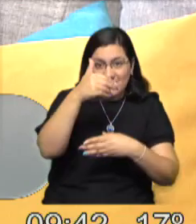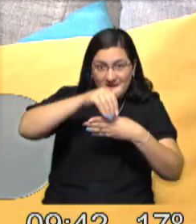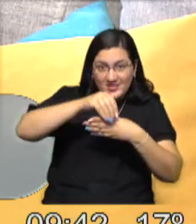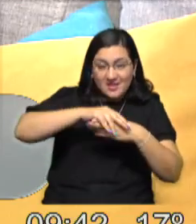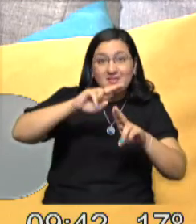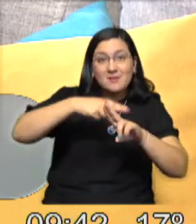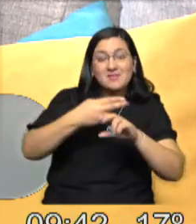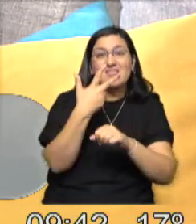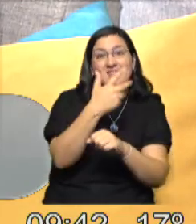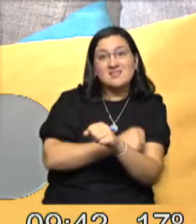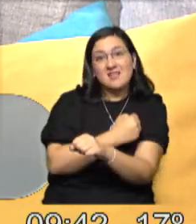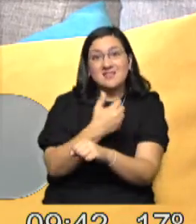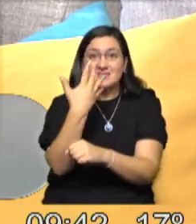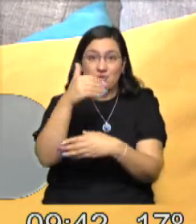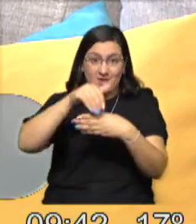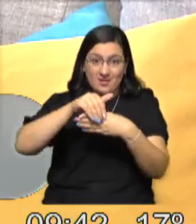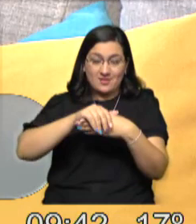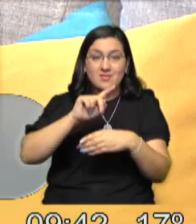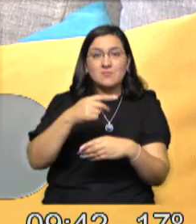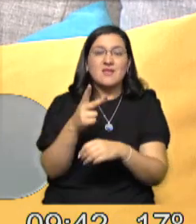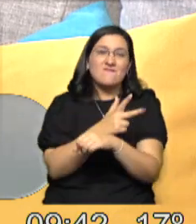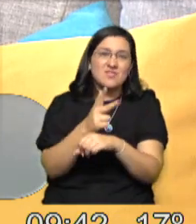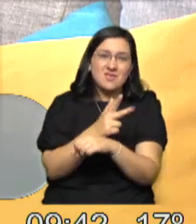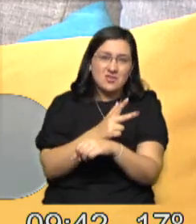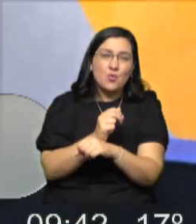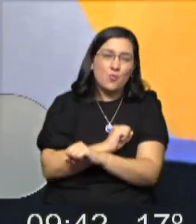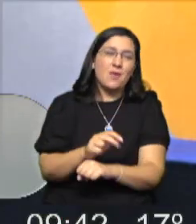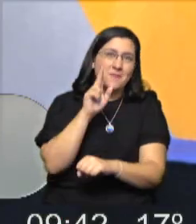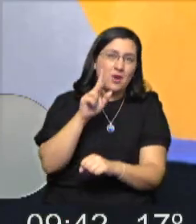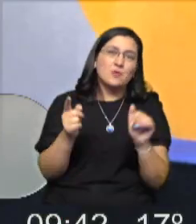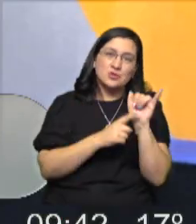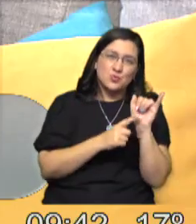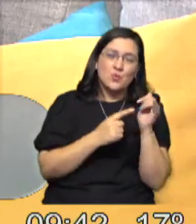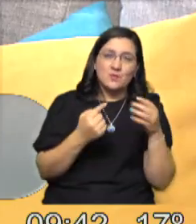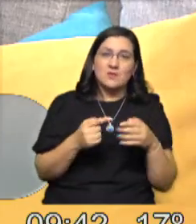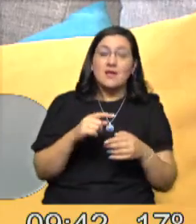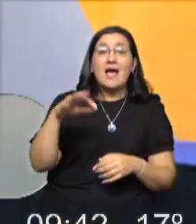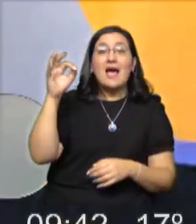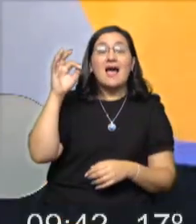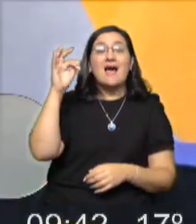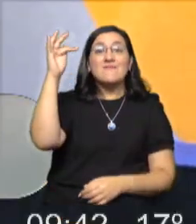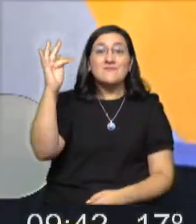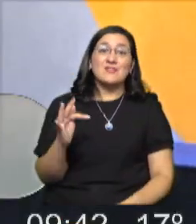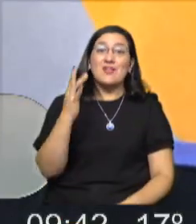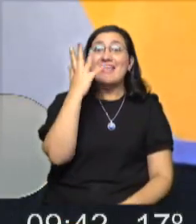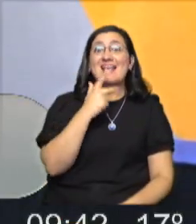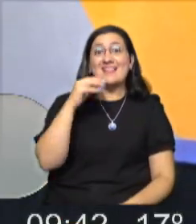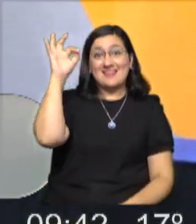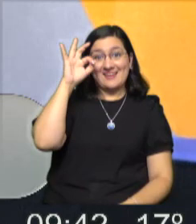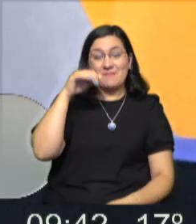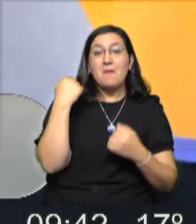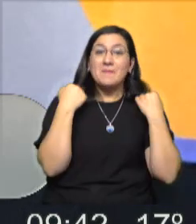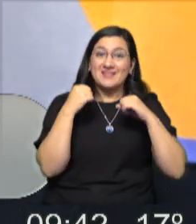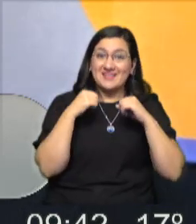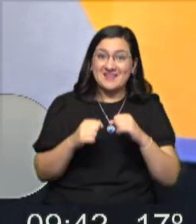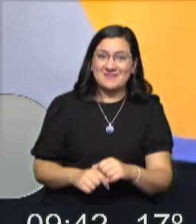lo todo puede el volver programa. A ver, sí, además yo les dije, digo, no, después hay videitos y cosas, lo van a poder ver. Ah, también. A Fito le encanta el inglés. Sí, Fito, bueno, no. Vamos a practicar con